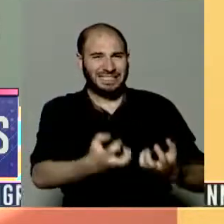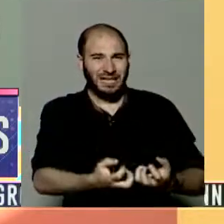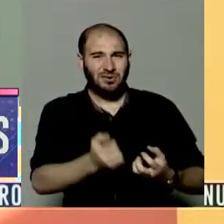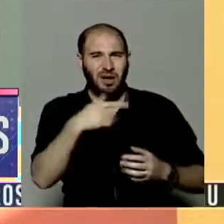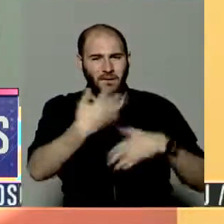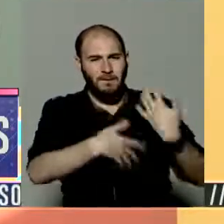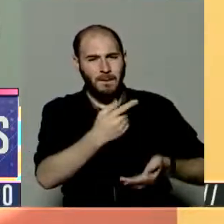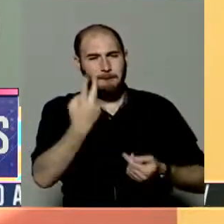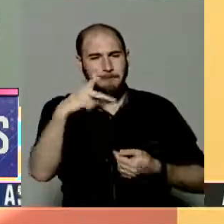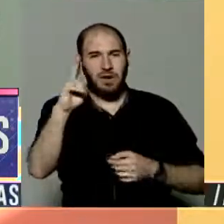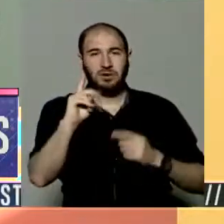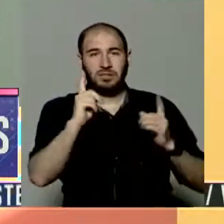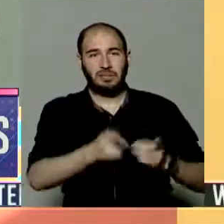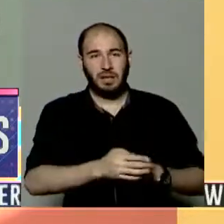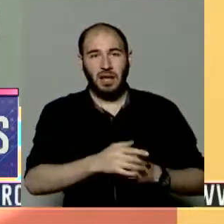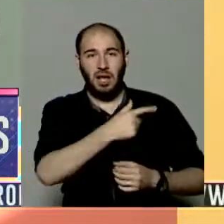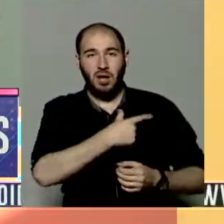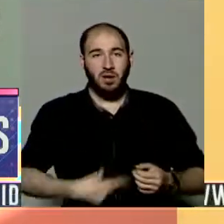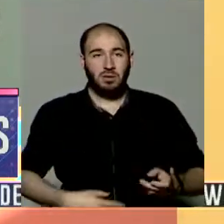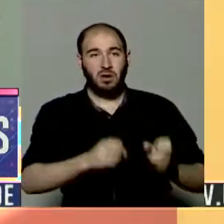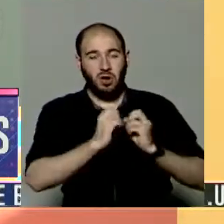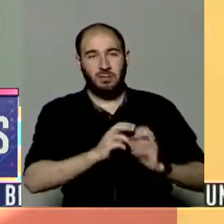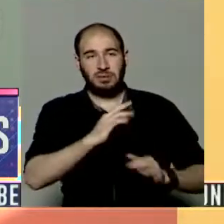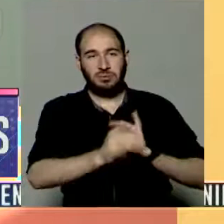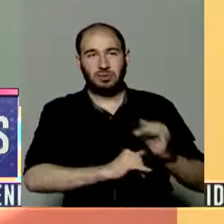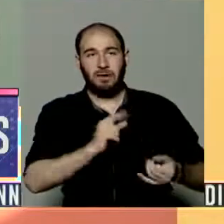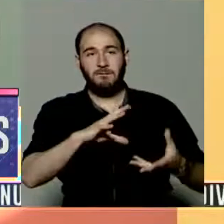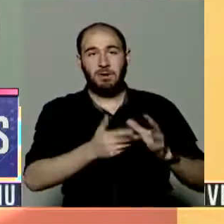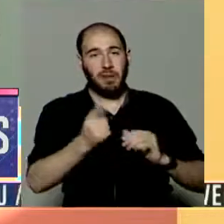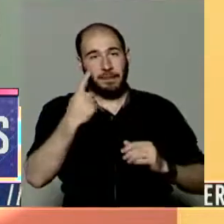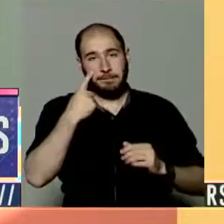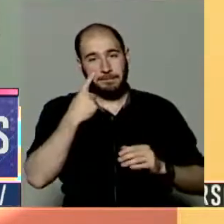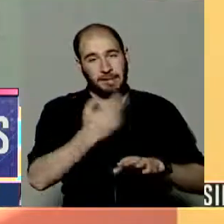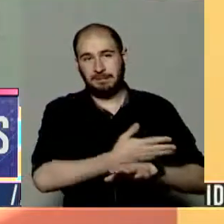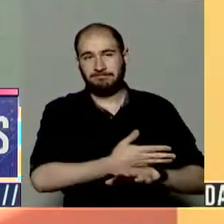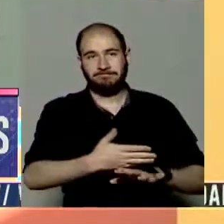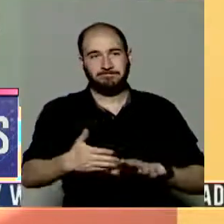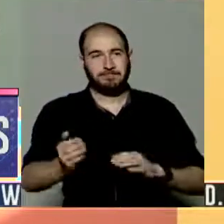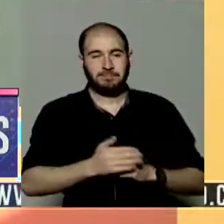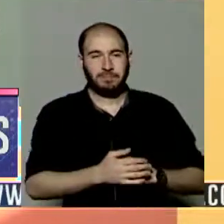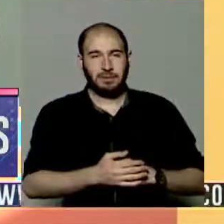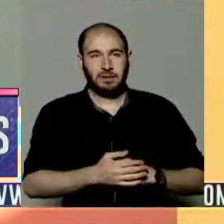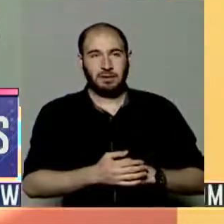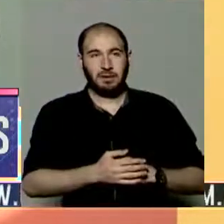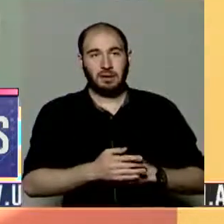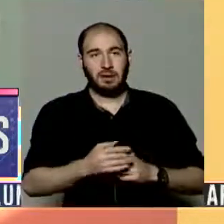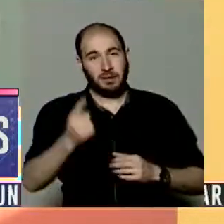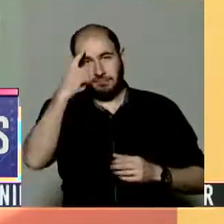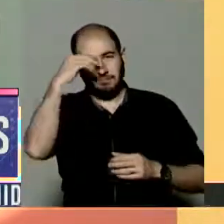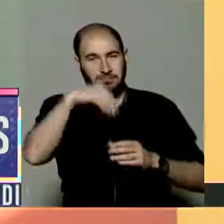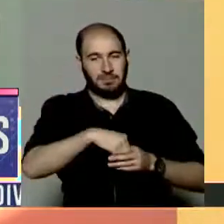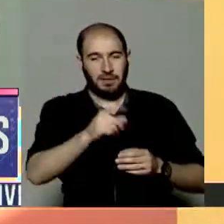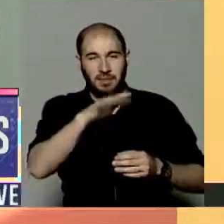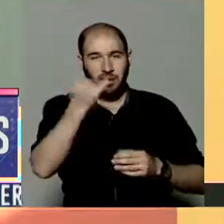vez avanza más y que incluso desde el gobierno empezaron a hablar de que es un modo de vida que vamos a empezar a tener, a tener que incorporar y a